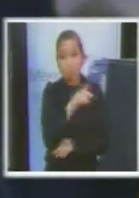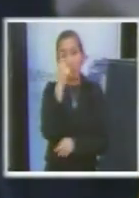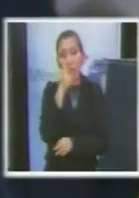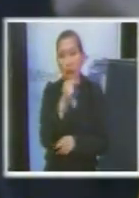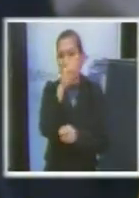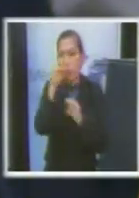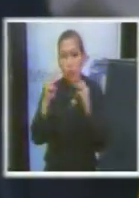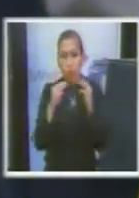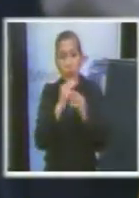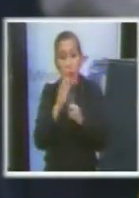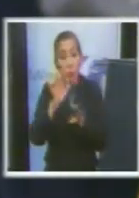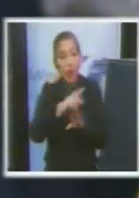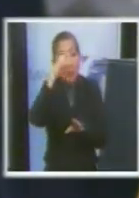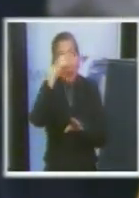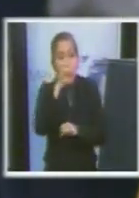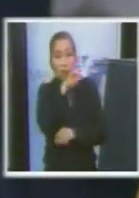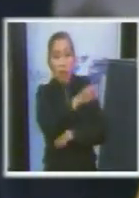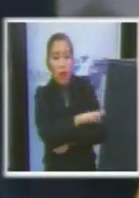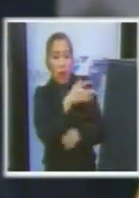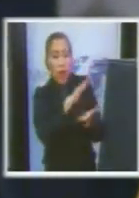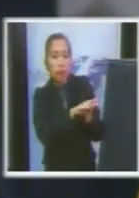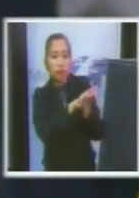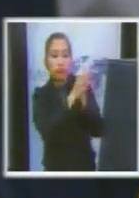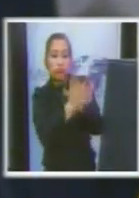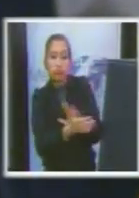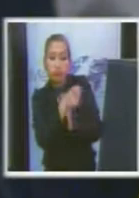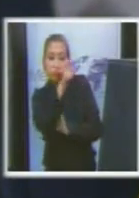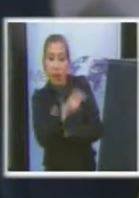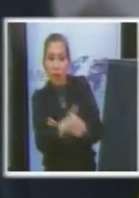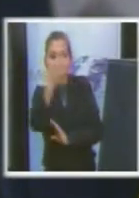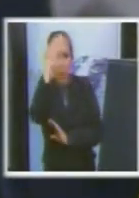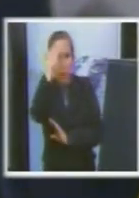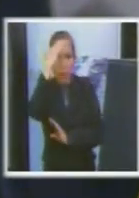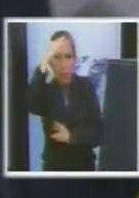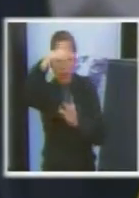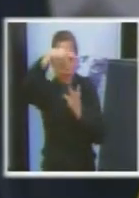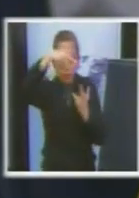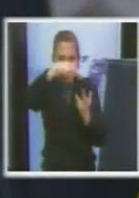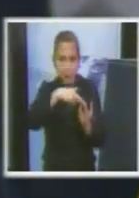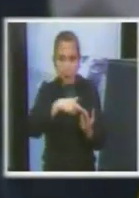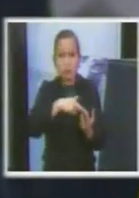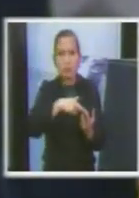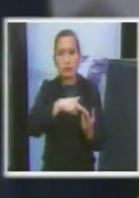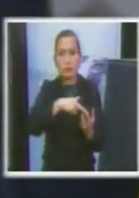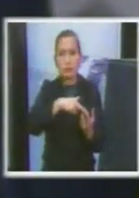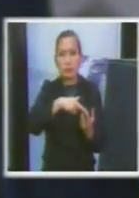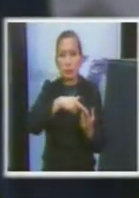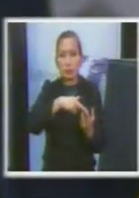todo el mundo, porque México se convirtió ya en un líder regional, y